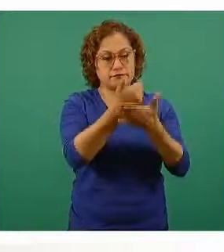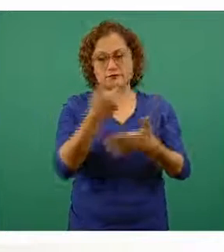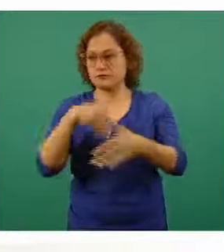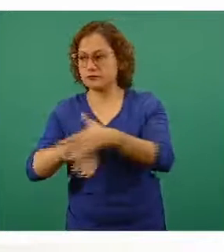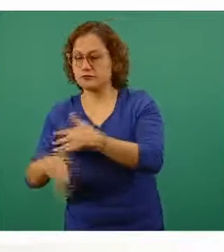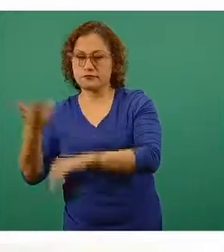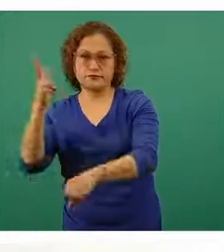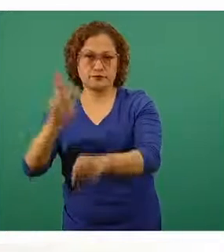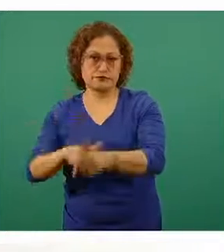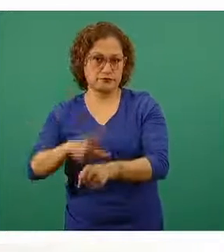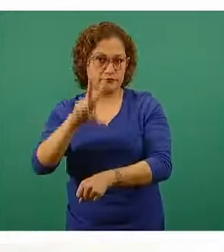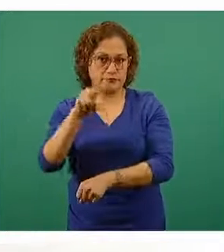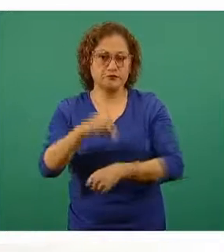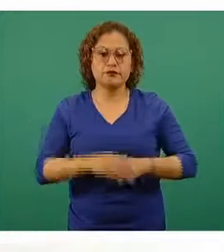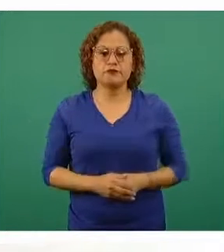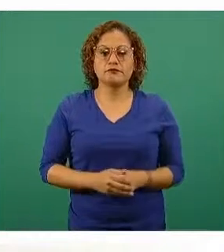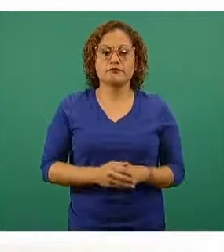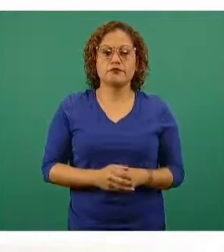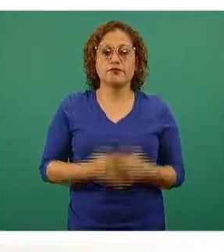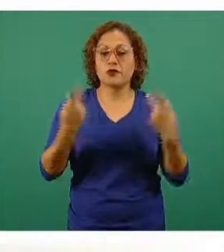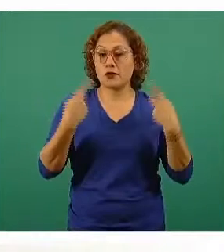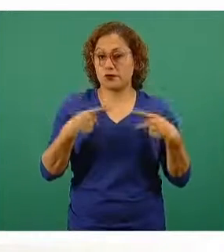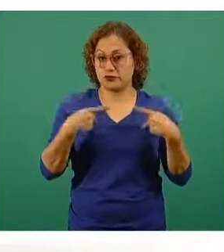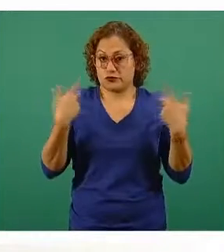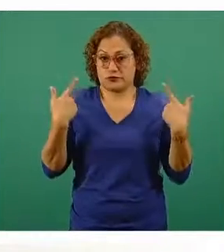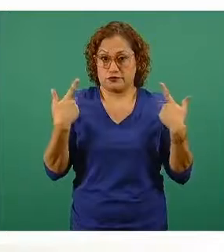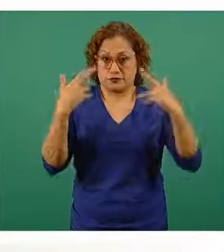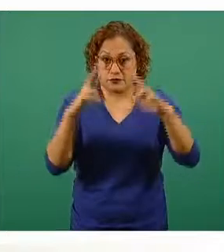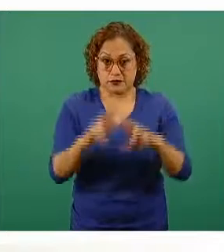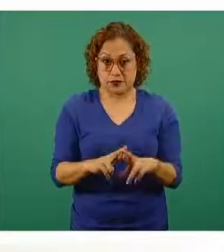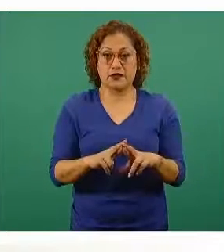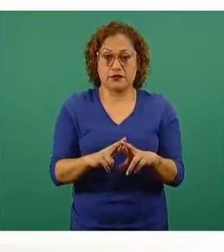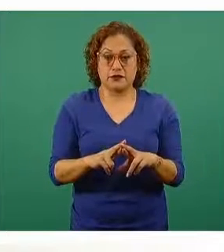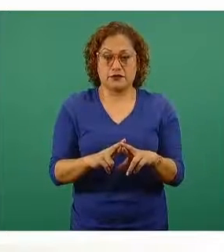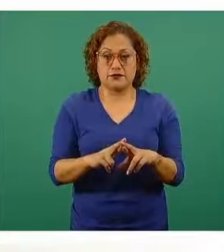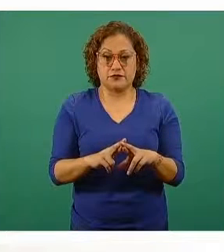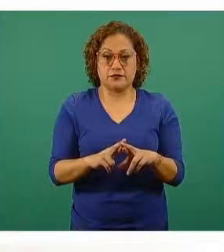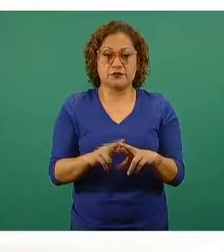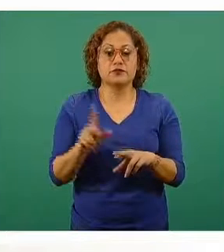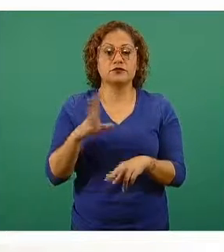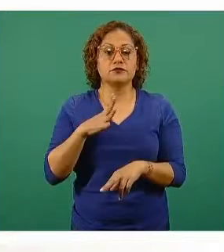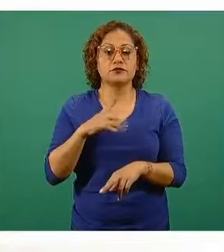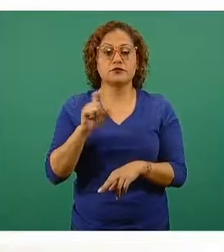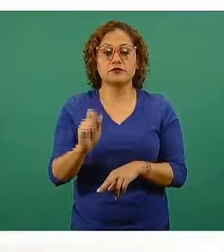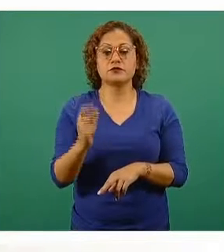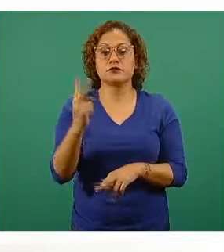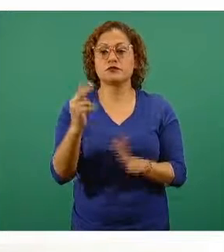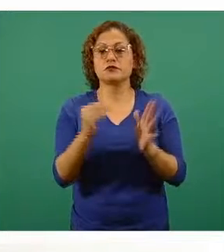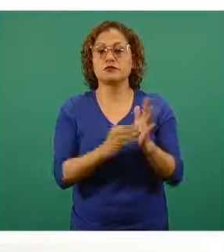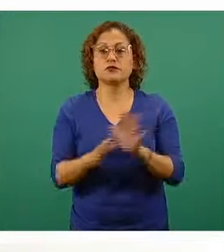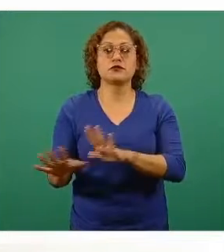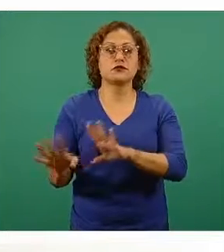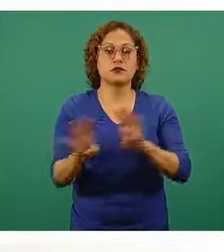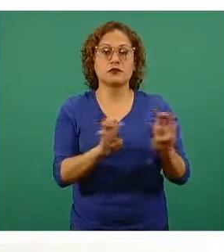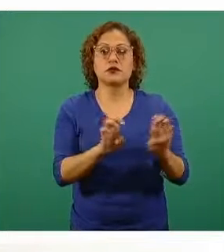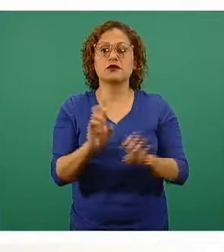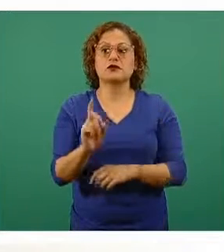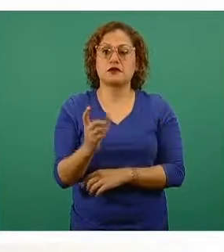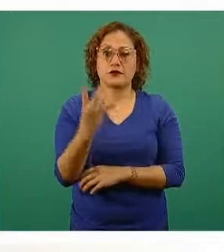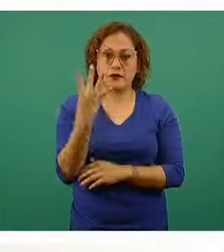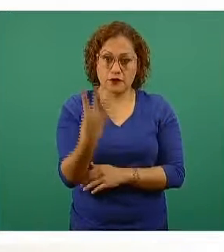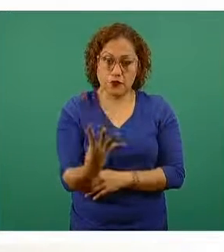En el caso del personal educativo, los trabajadores de la educación 22 mil 934, es una cifra que no ha